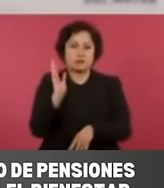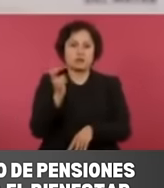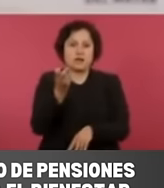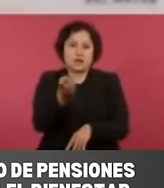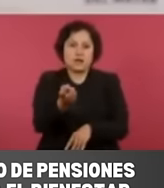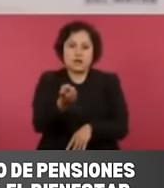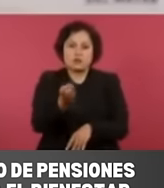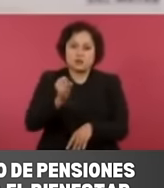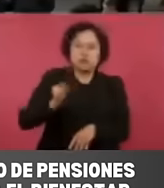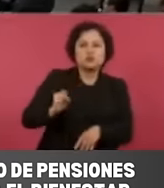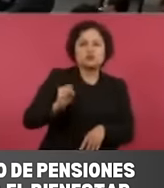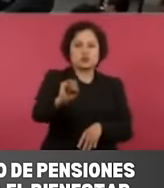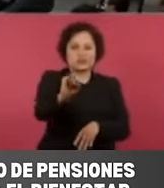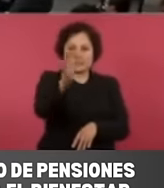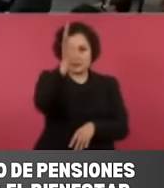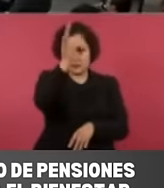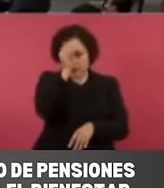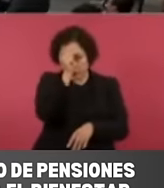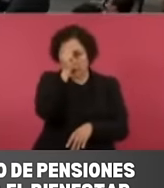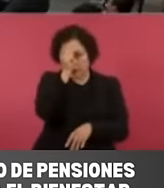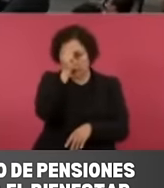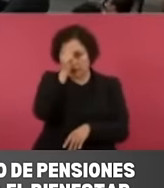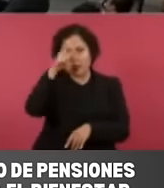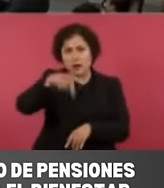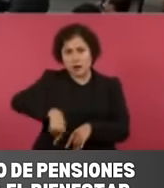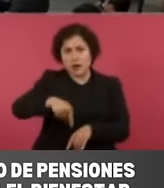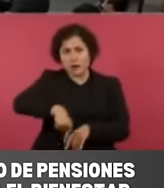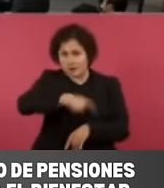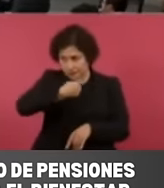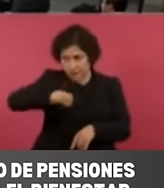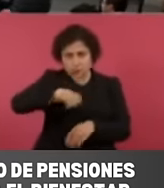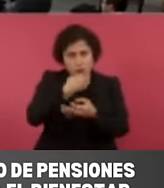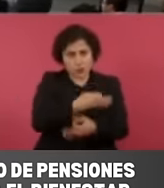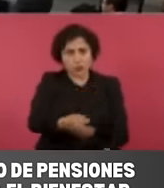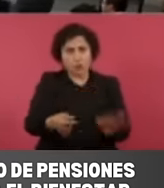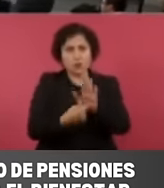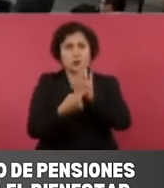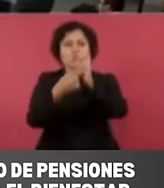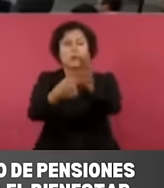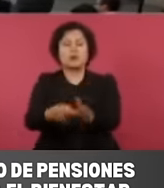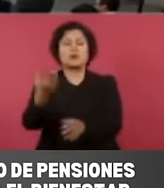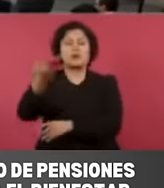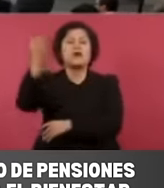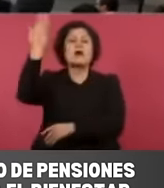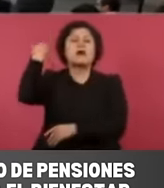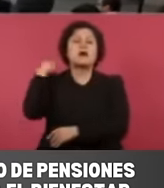Estaba todavía como presidente del Consejo Coordinador Empresarial Carlos